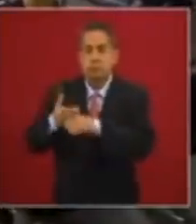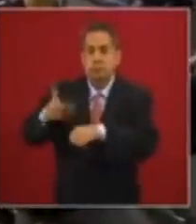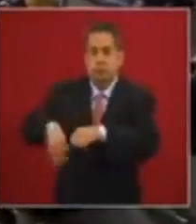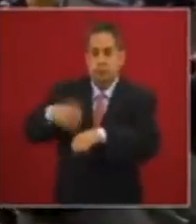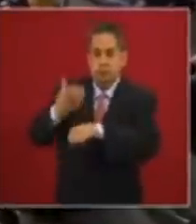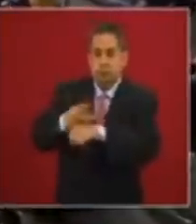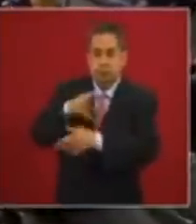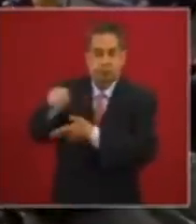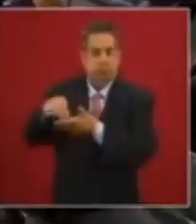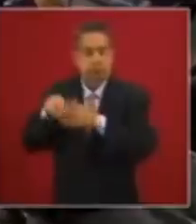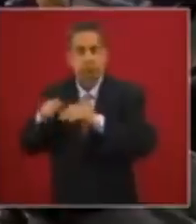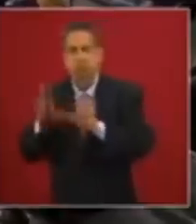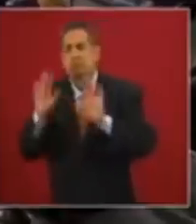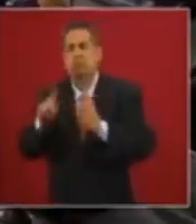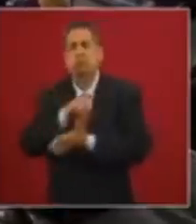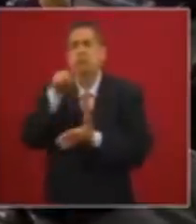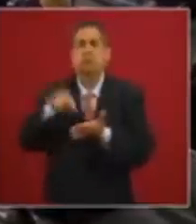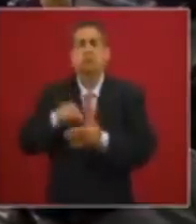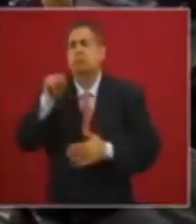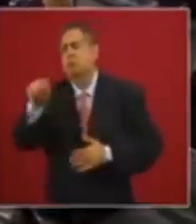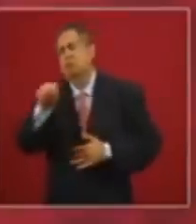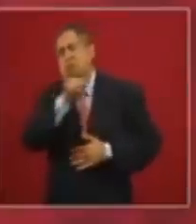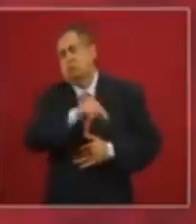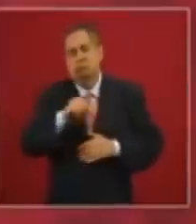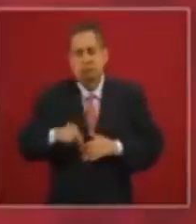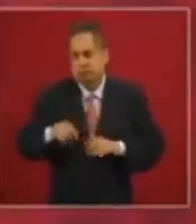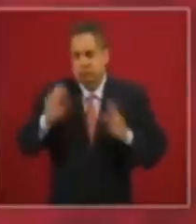Gobernación, o en un centro